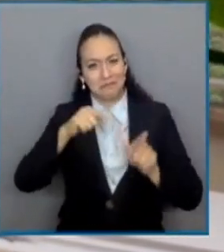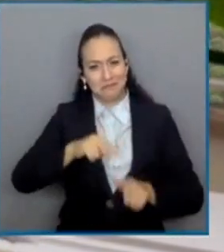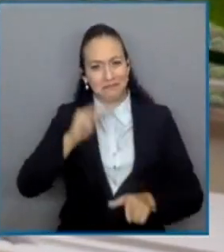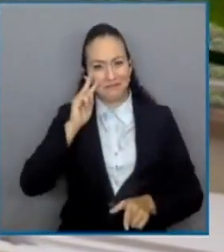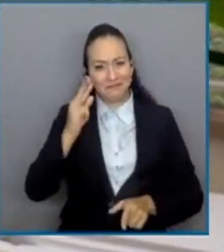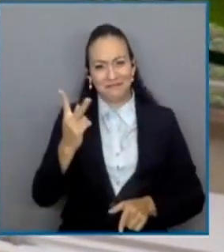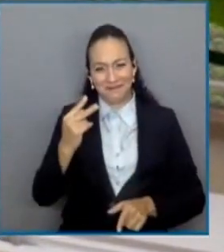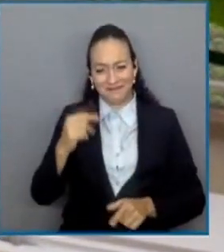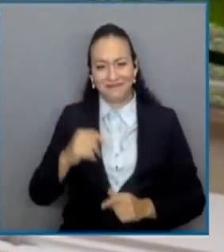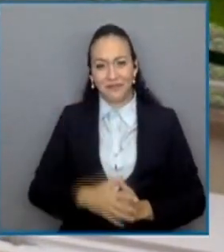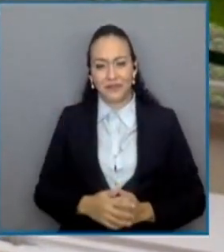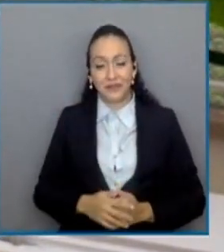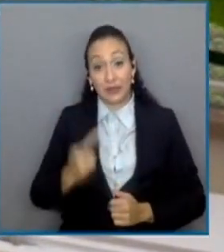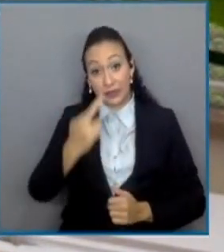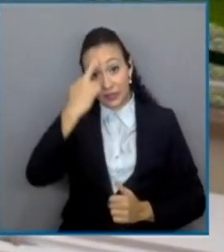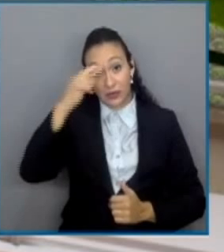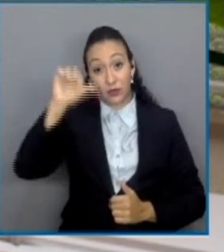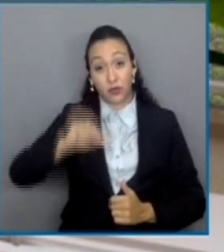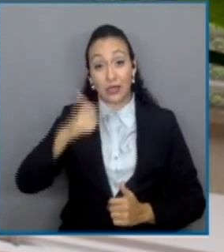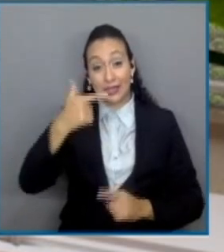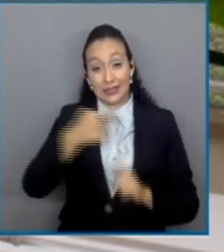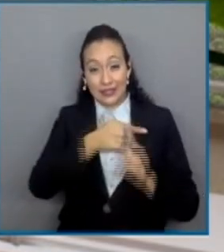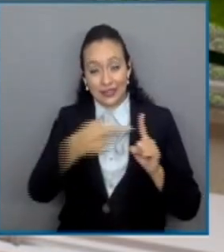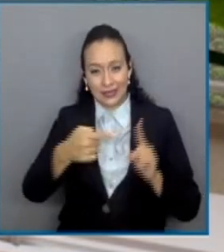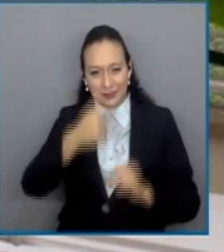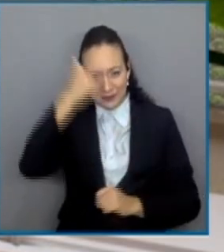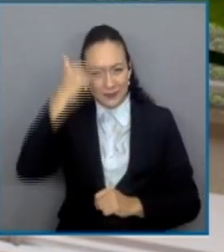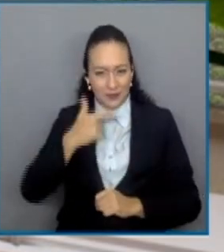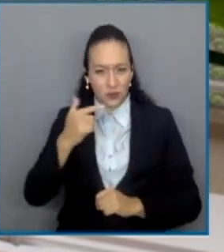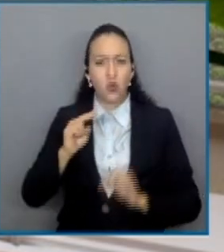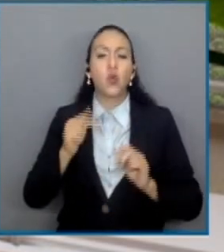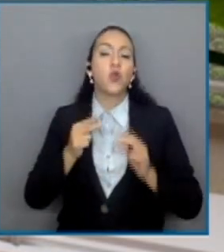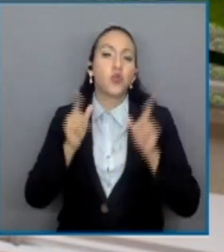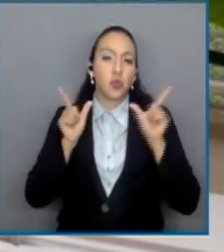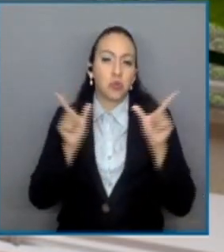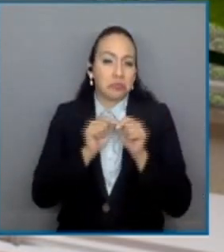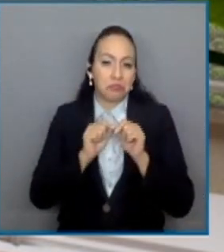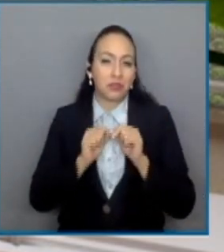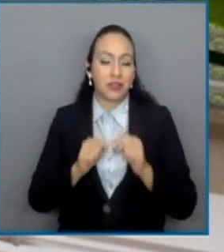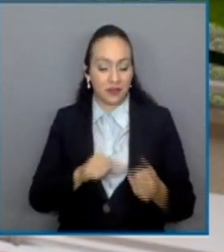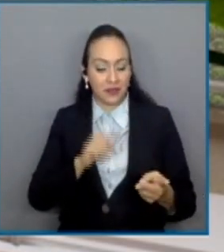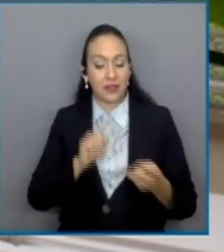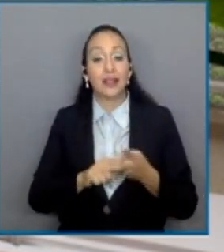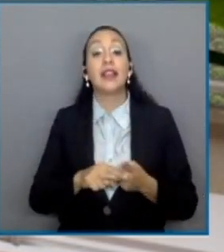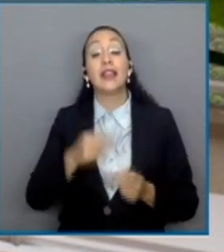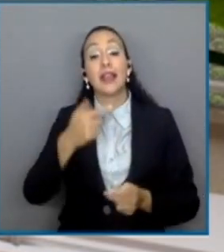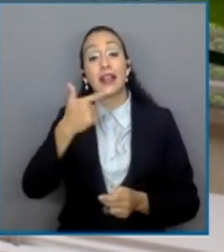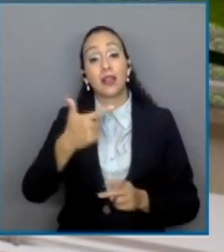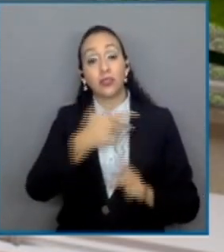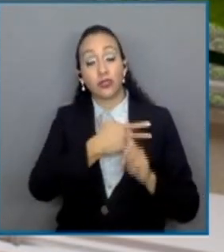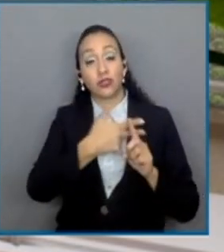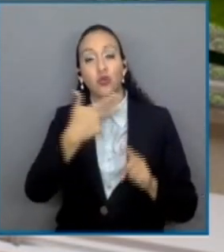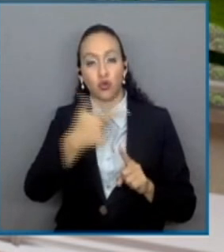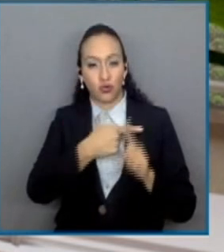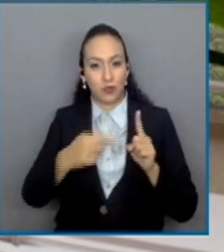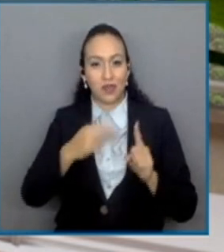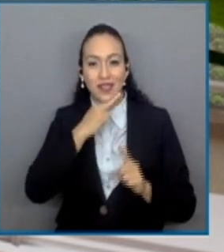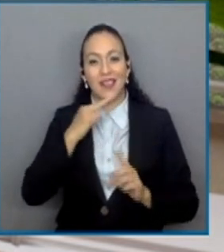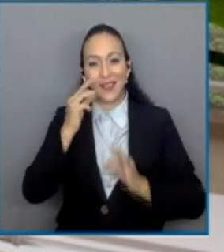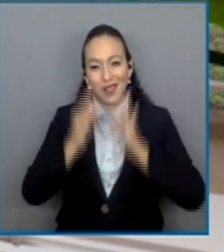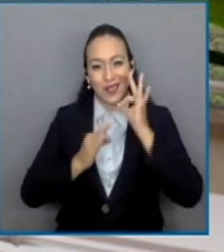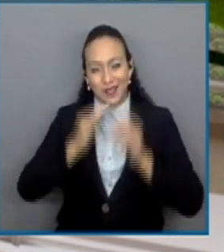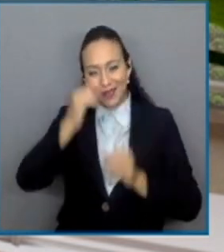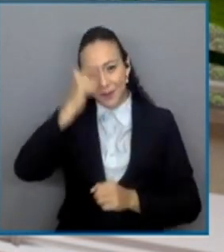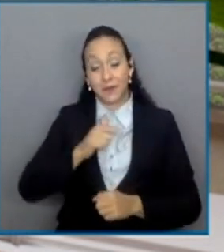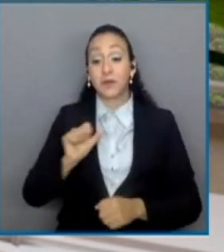Federación. Siga a las 19:30 horas nuestro avance informativo y a las 20:30 el noticiario nocturno. Este sábado, a